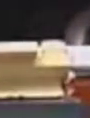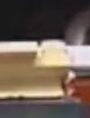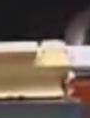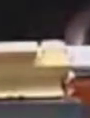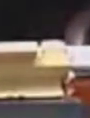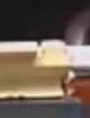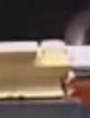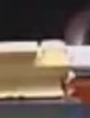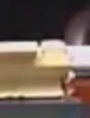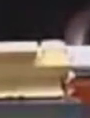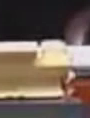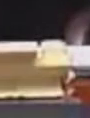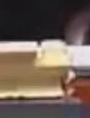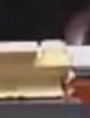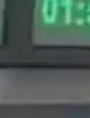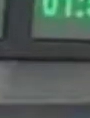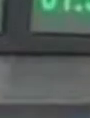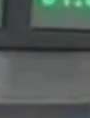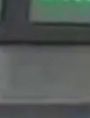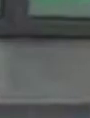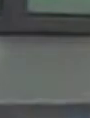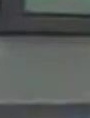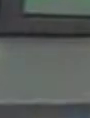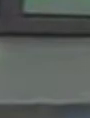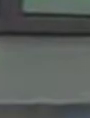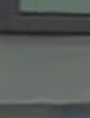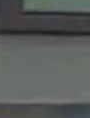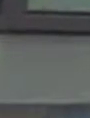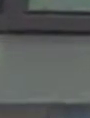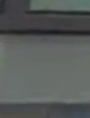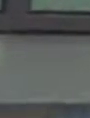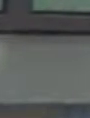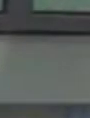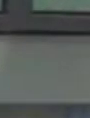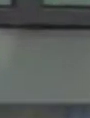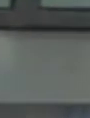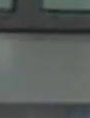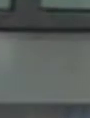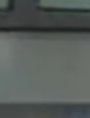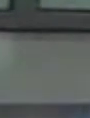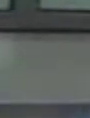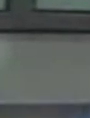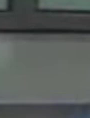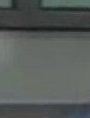Congresista Alcorta, verde. Congresista Pérez Tello, verde.